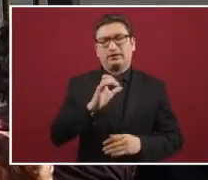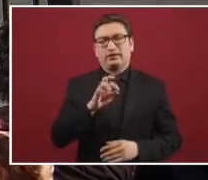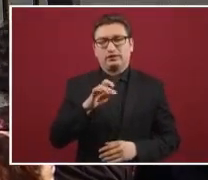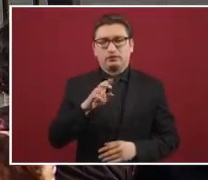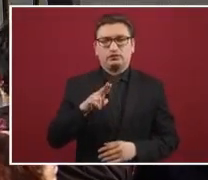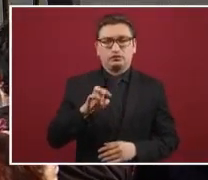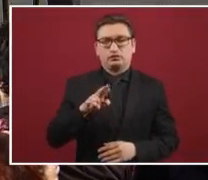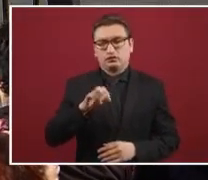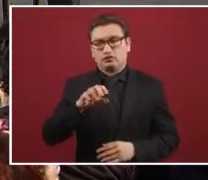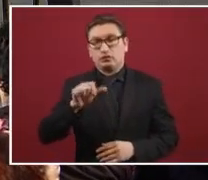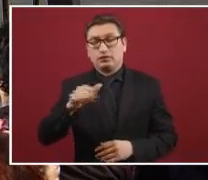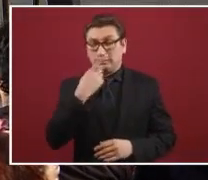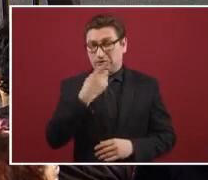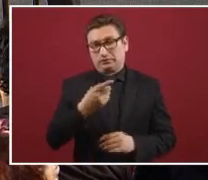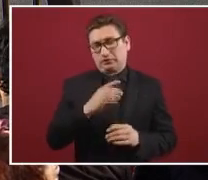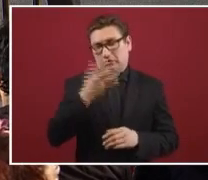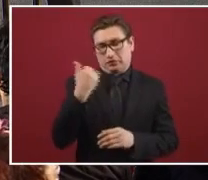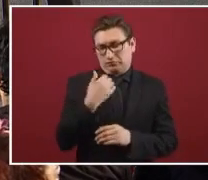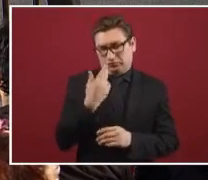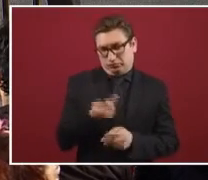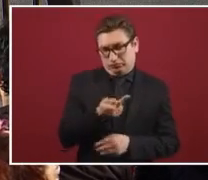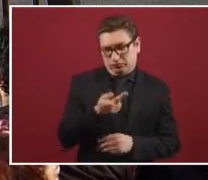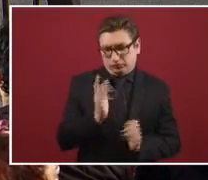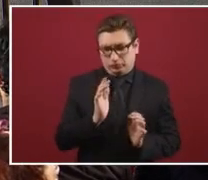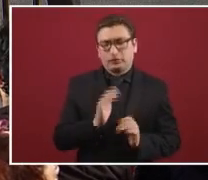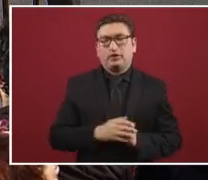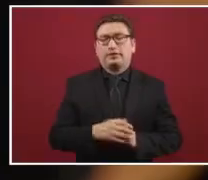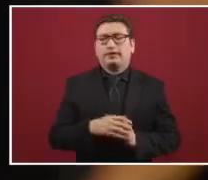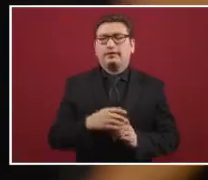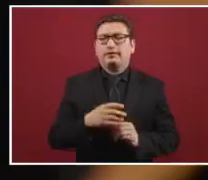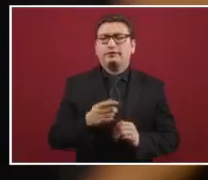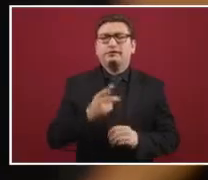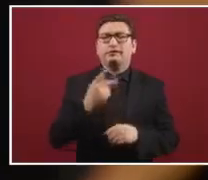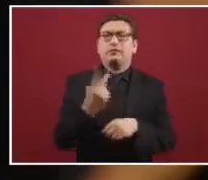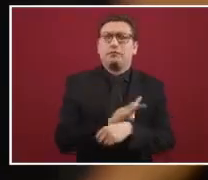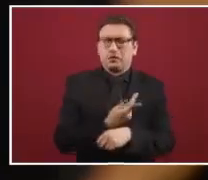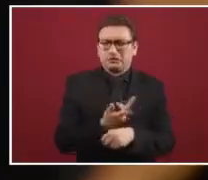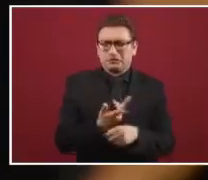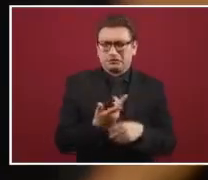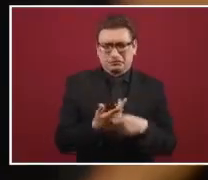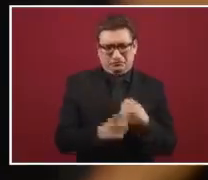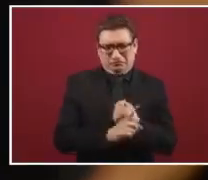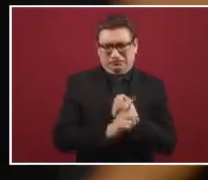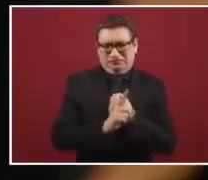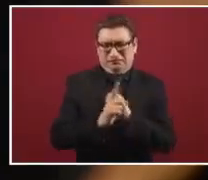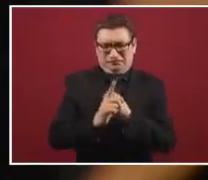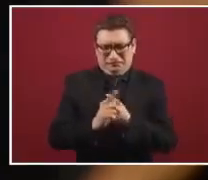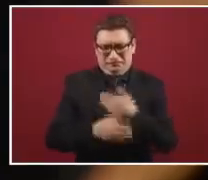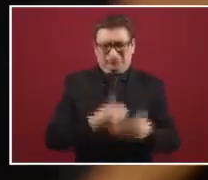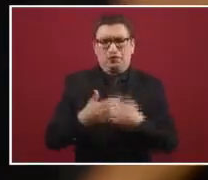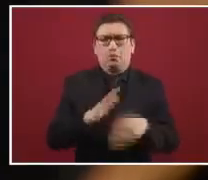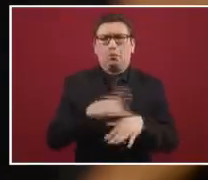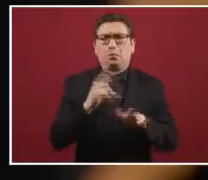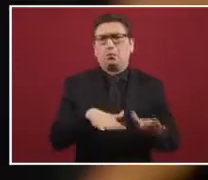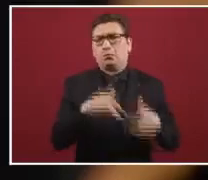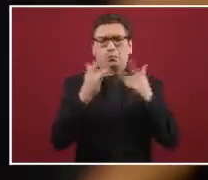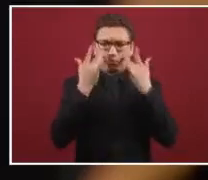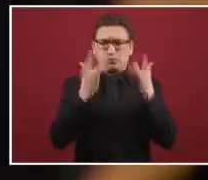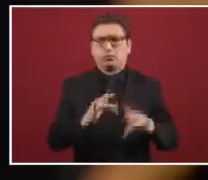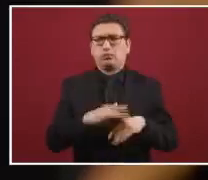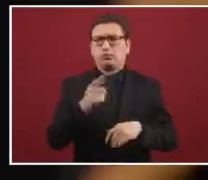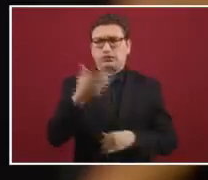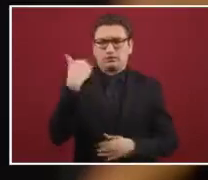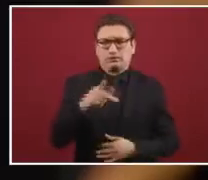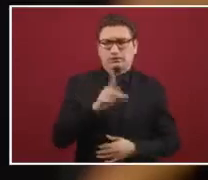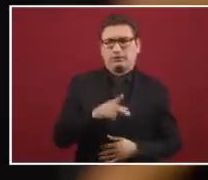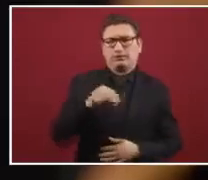no había tenido oportunidad de preguntarle. Bien a bien, ¿qué fue la gota que derramó el vaso? ¿Por qué se fue? Porque hablaba usted del Plan Nacional